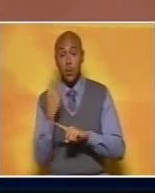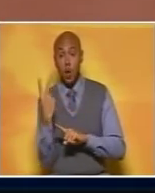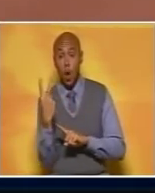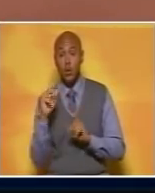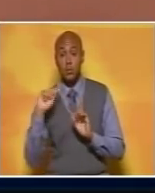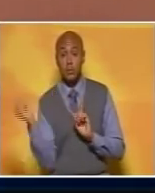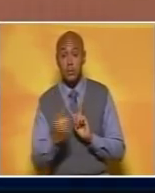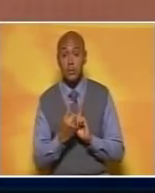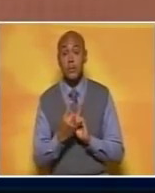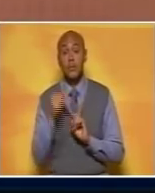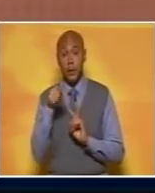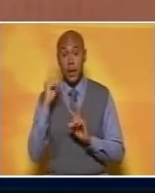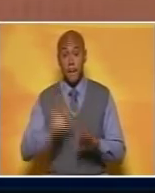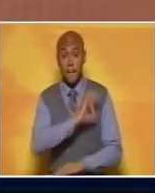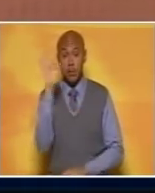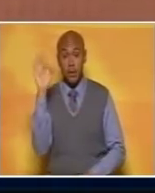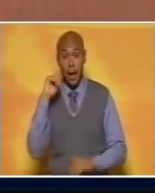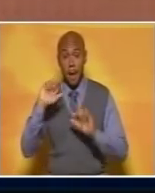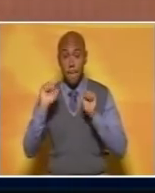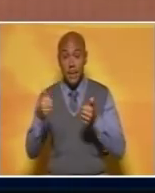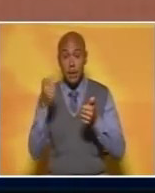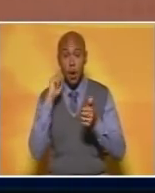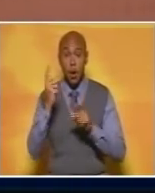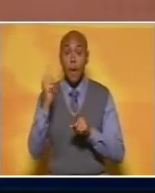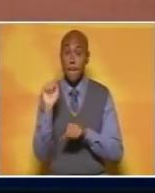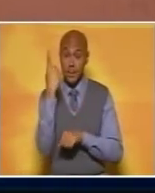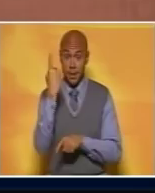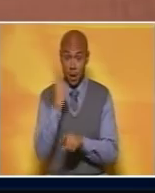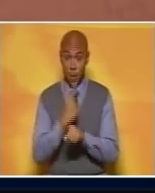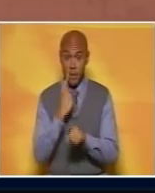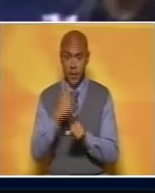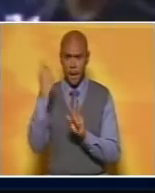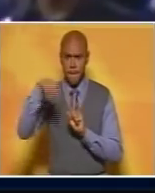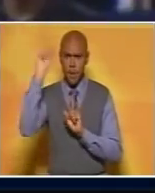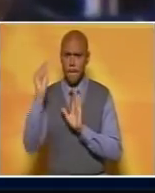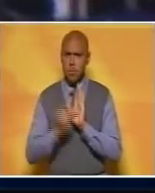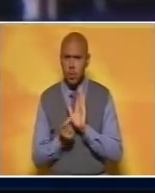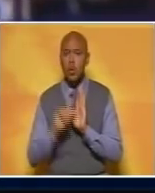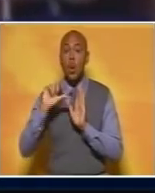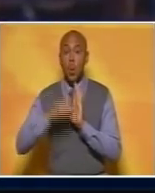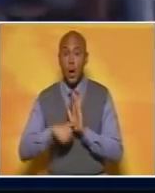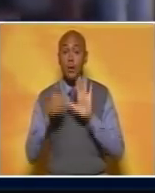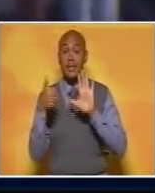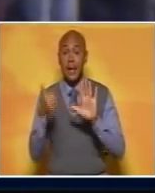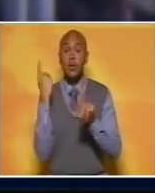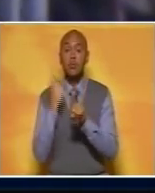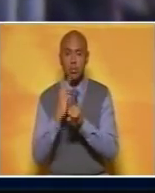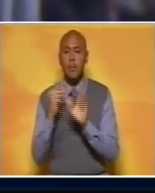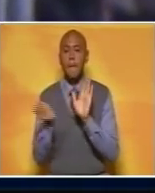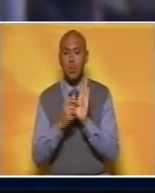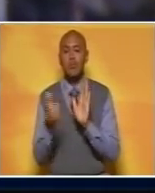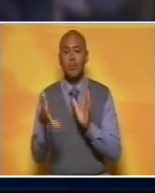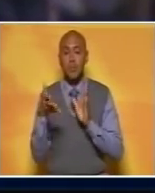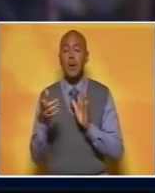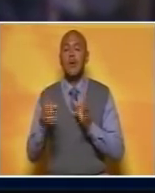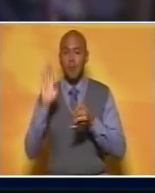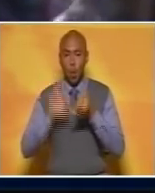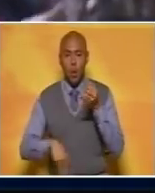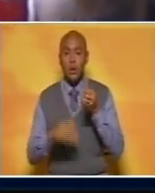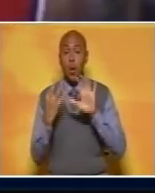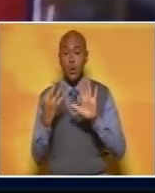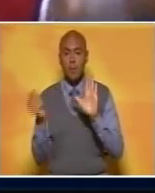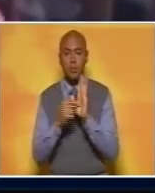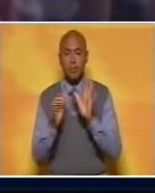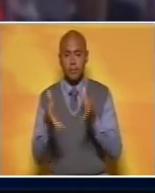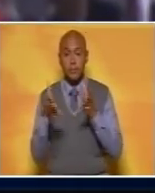2. Cardenales comenzó anotando desde el primer episodio, luego en el sexto y en la definitiva fue en el 8º.